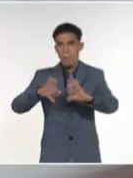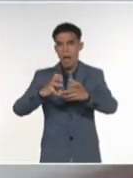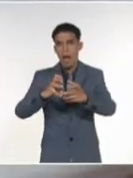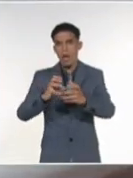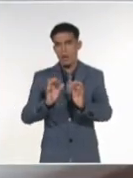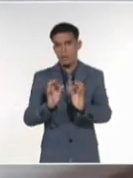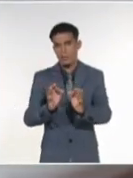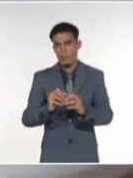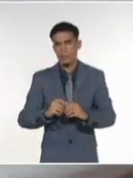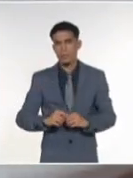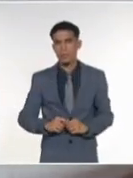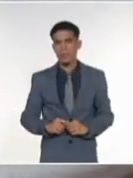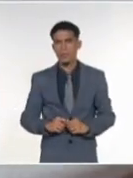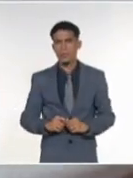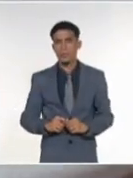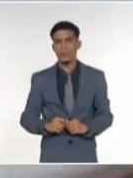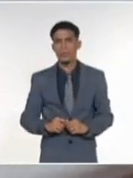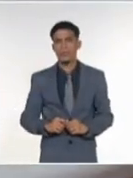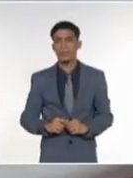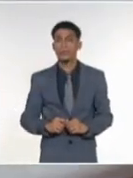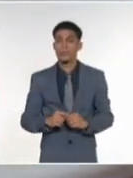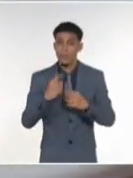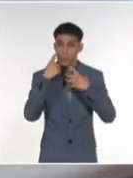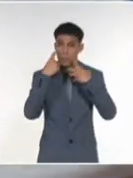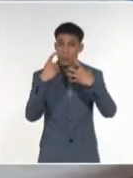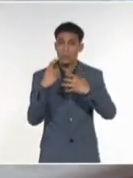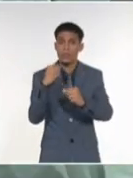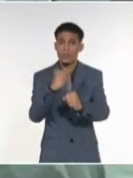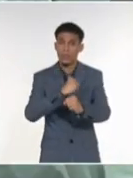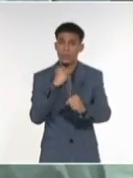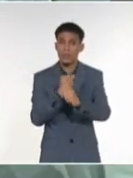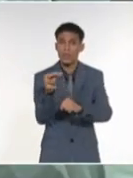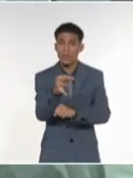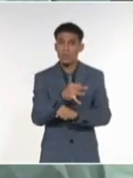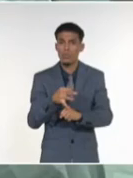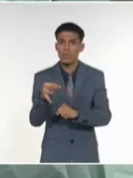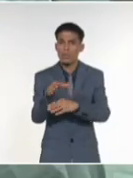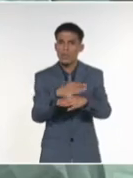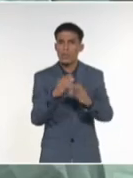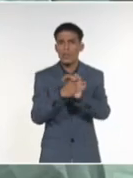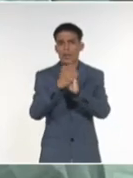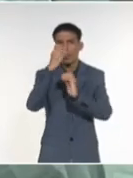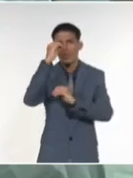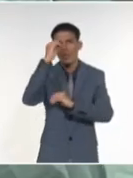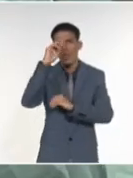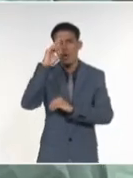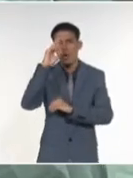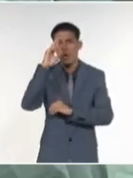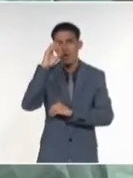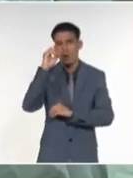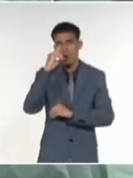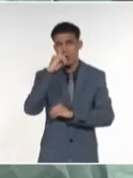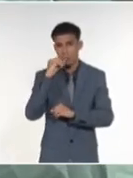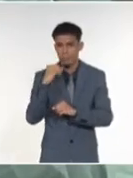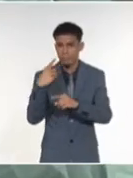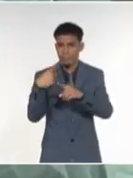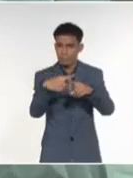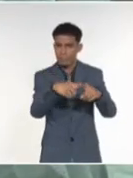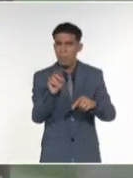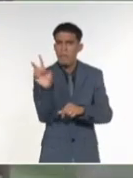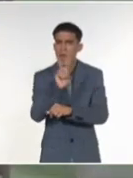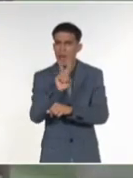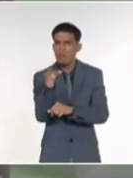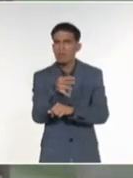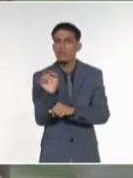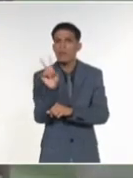oportuna. Es meritorio el trabajo en los municipios de Chambas, Morón, Bolivia, Florencia, Ciro Redondo y Venezuela, que mantienen